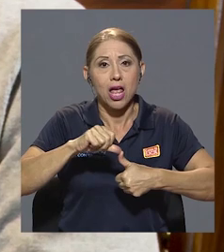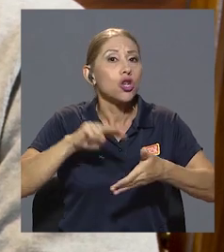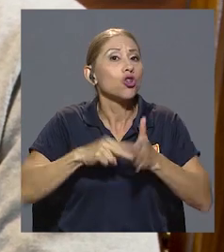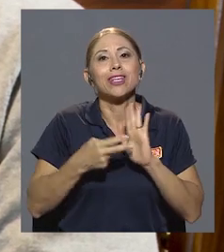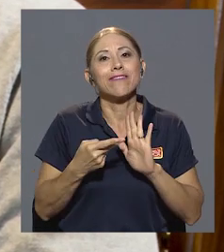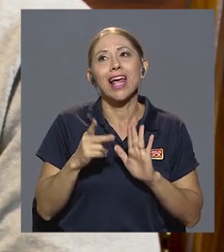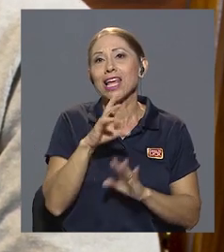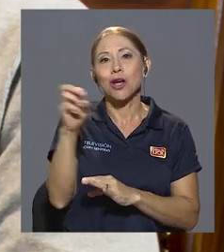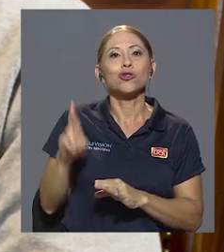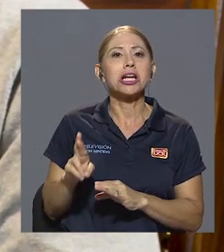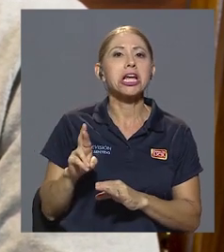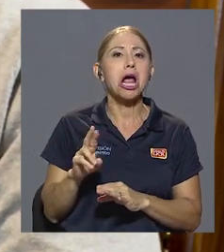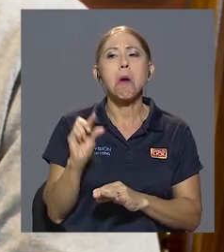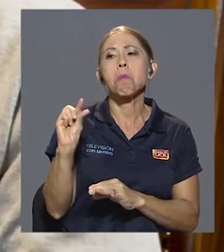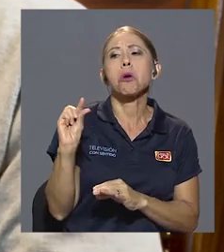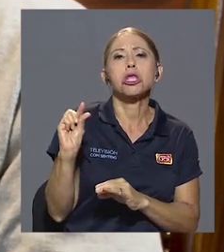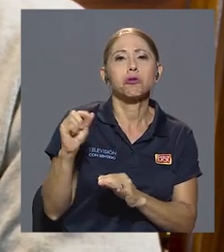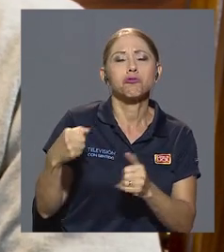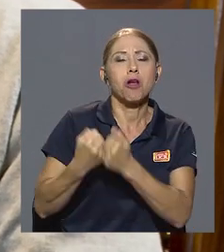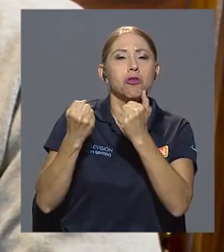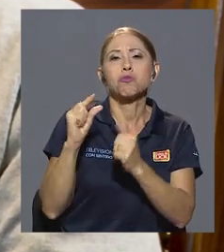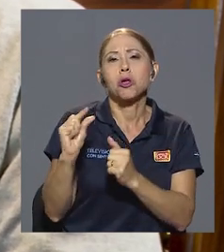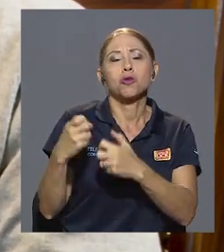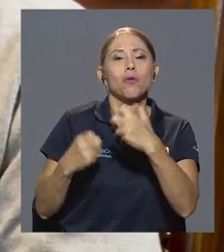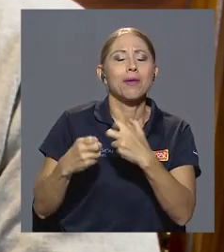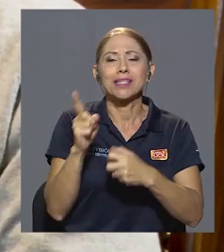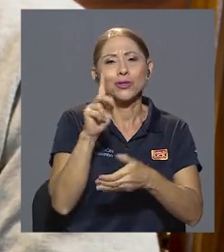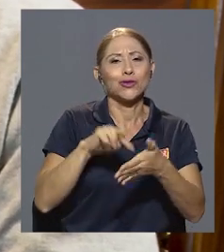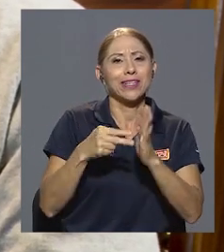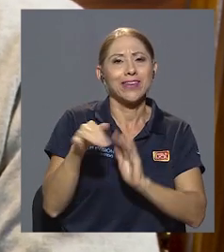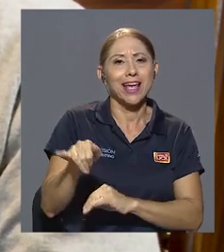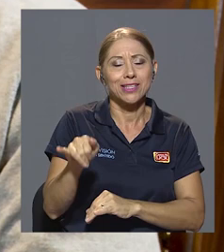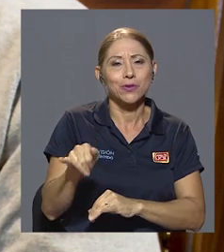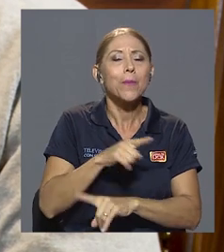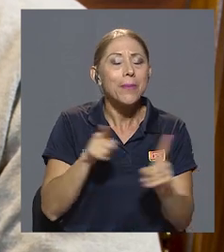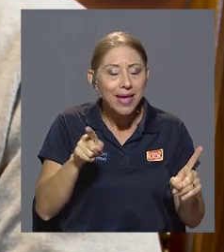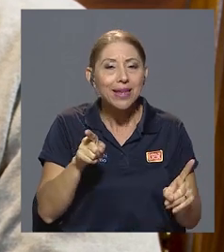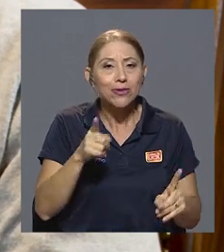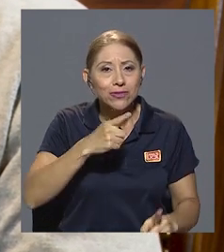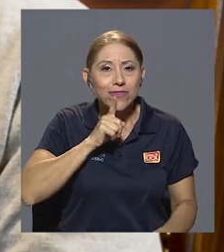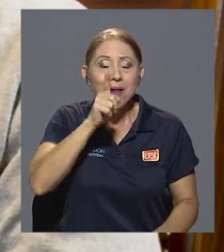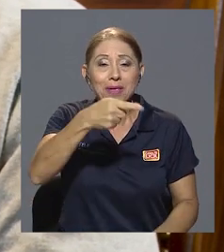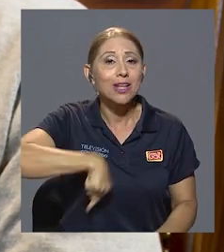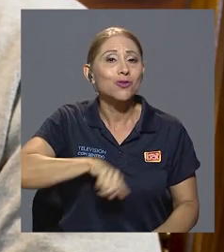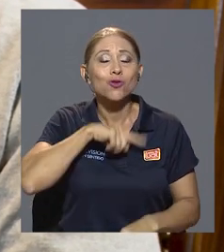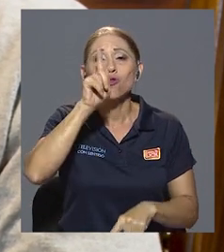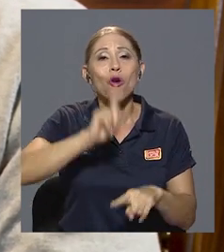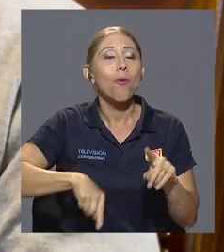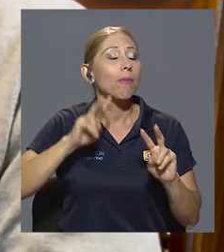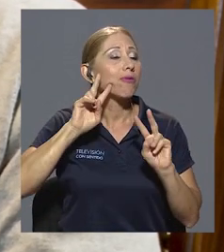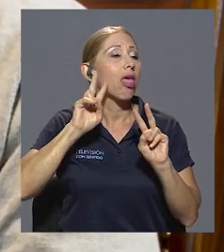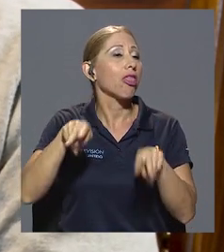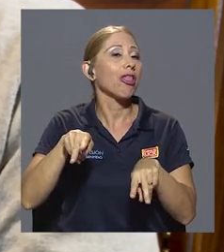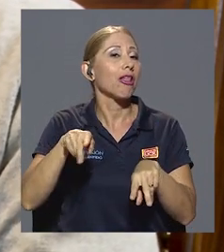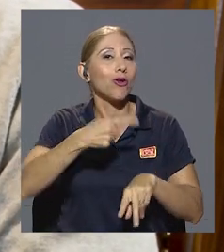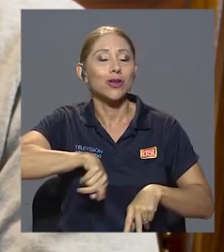sociedad costarricense pero sí para decir también que que no deberíamos menospreciar lo que hemos